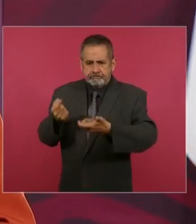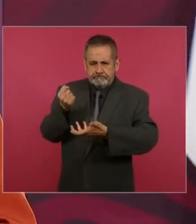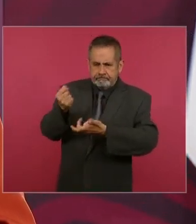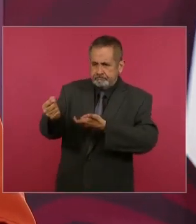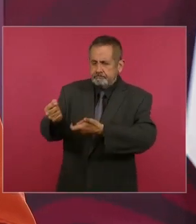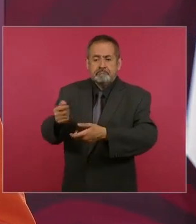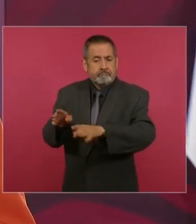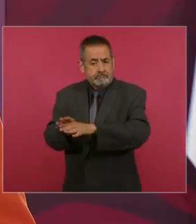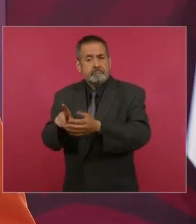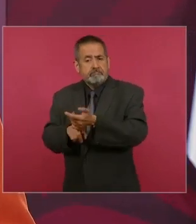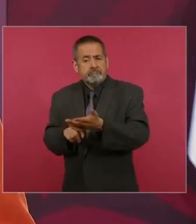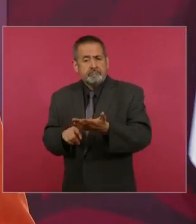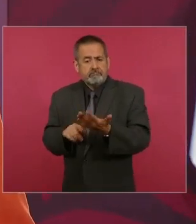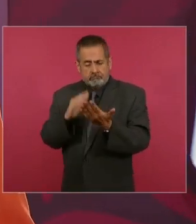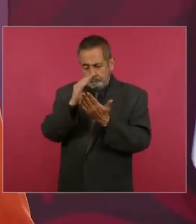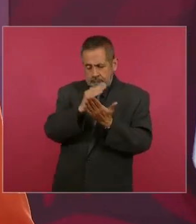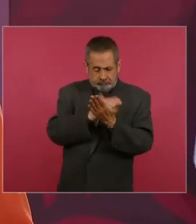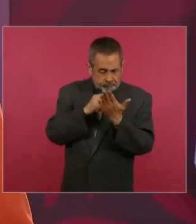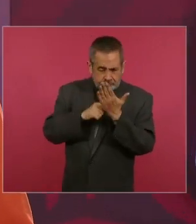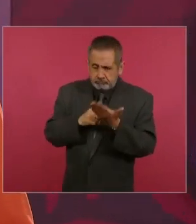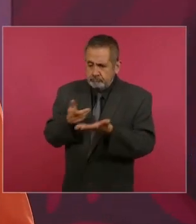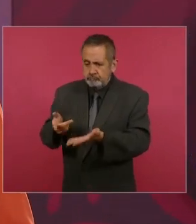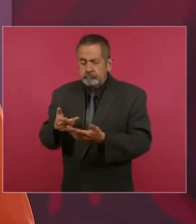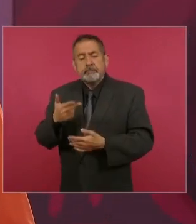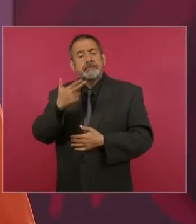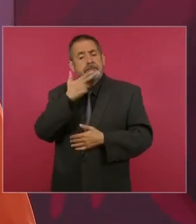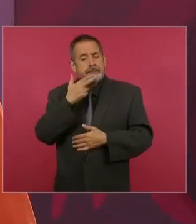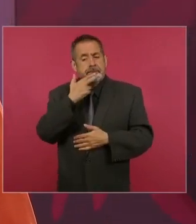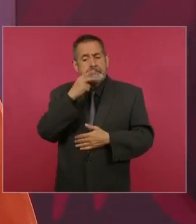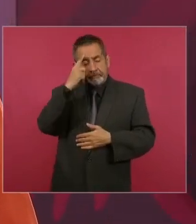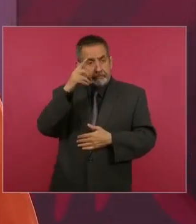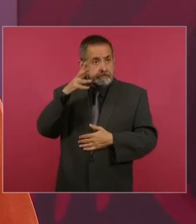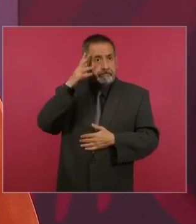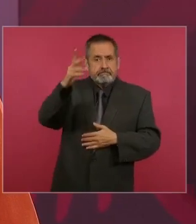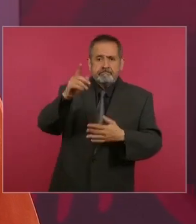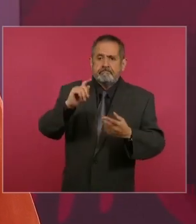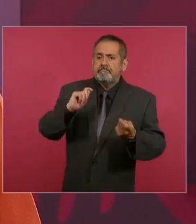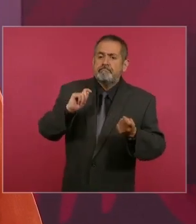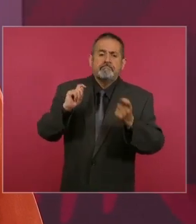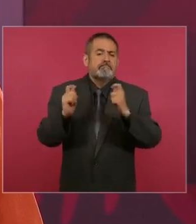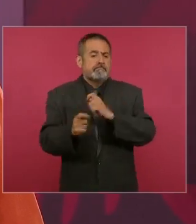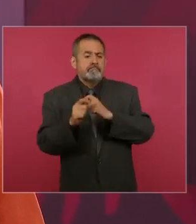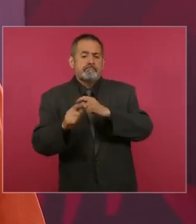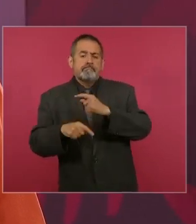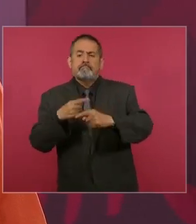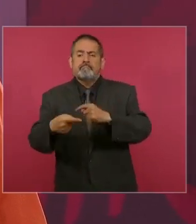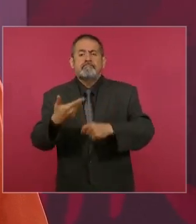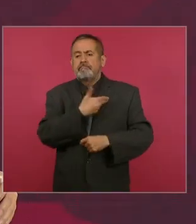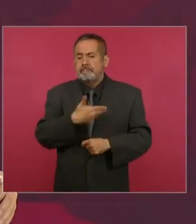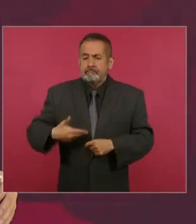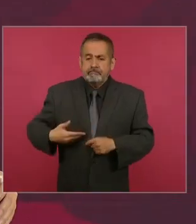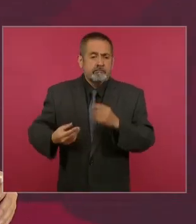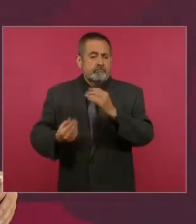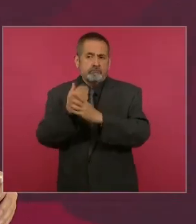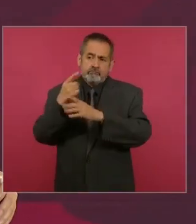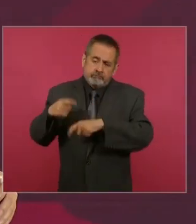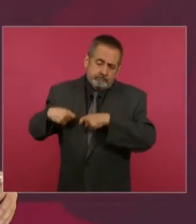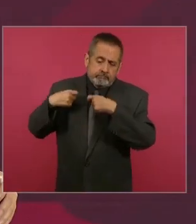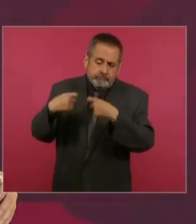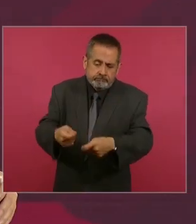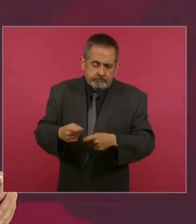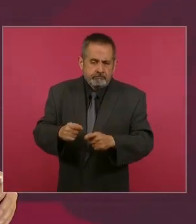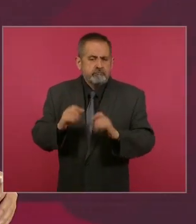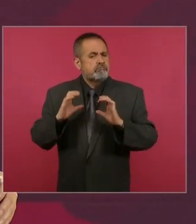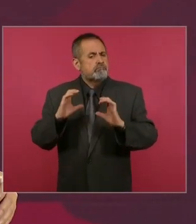presupuesto, un paquete económico que garantiza una transición ordenada, es una propuesta prudente